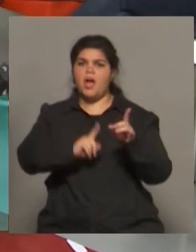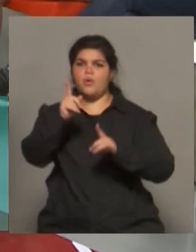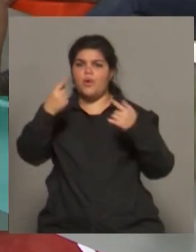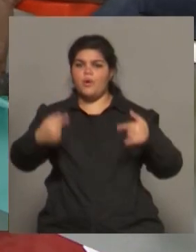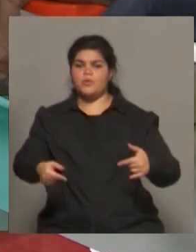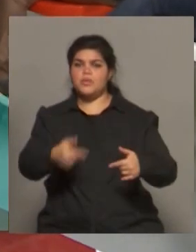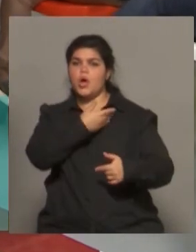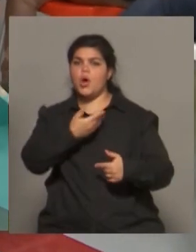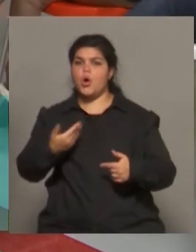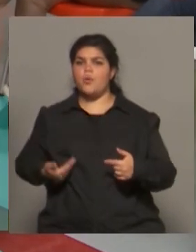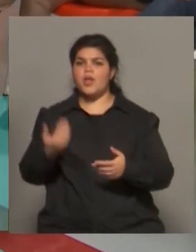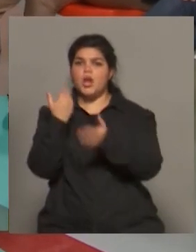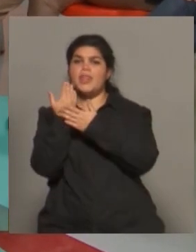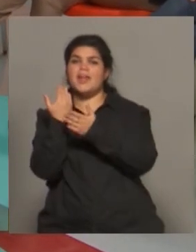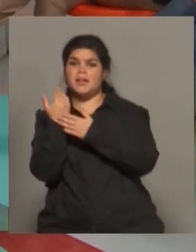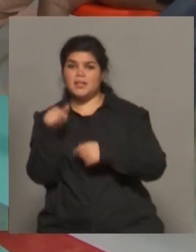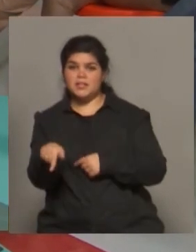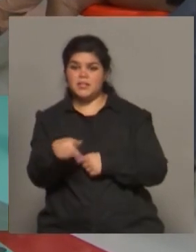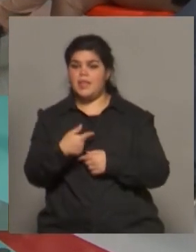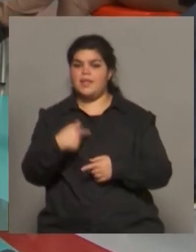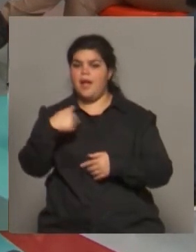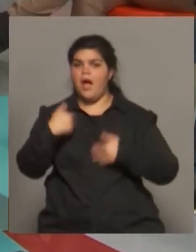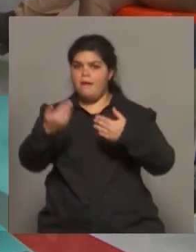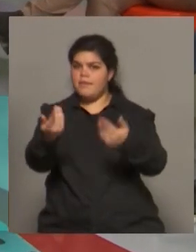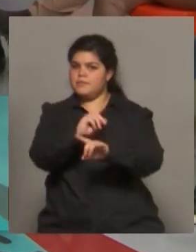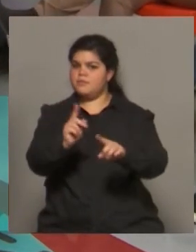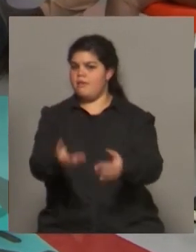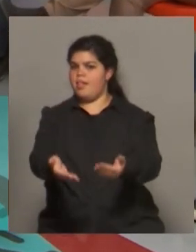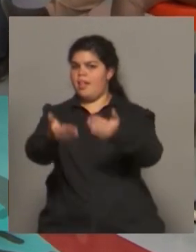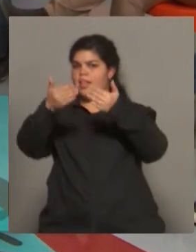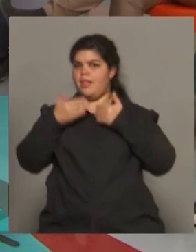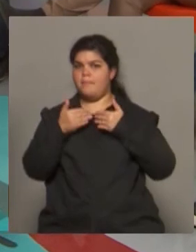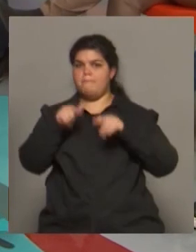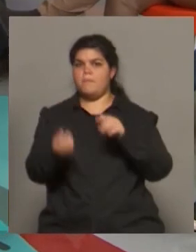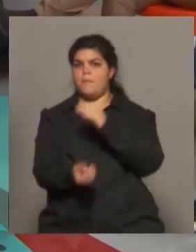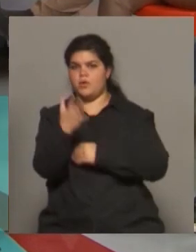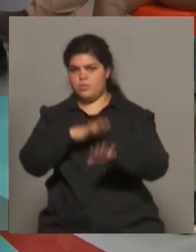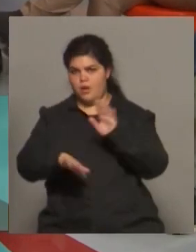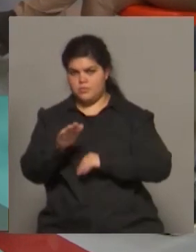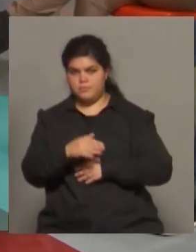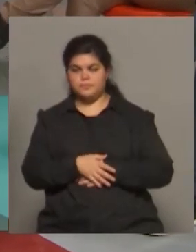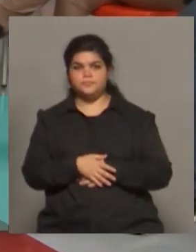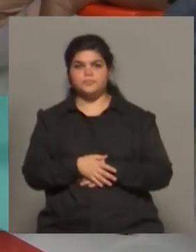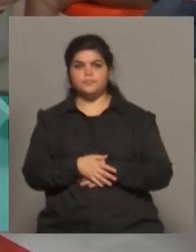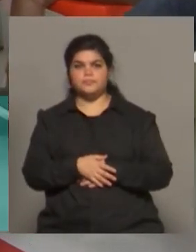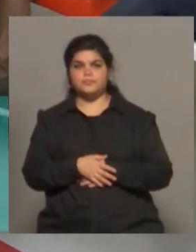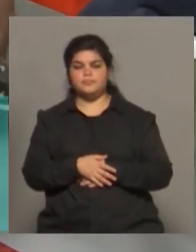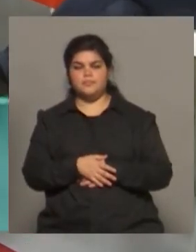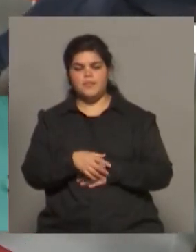de los gobiernos de derecha de dar marcha atrás con mucho de lo que se había hecho en el Mercosur. Sí. Yo te quería decir